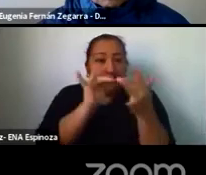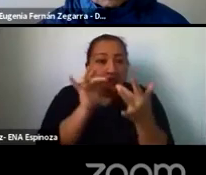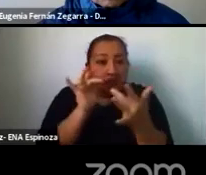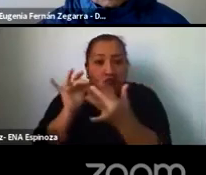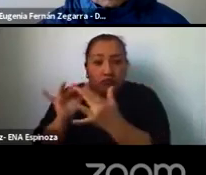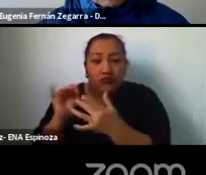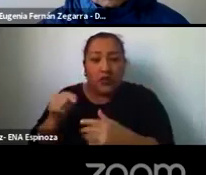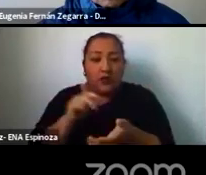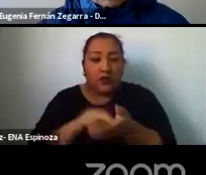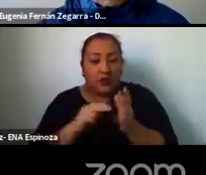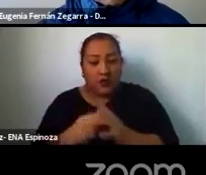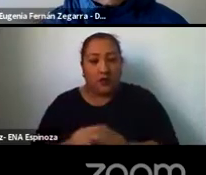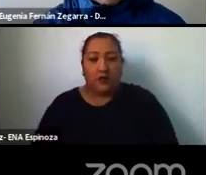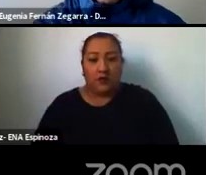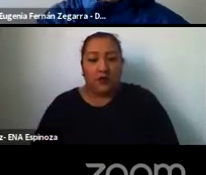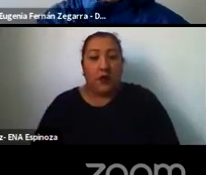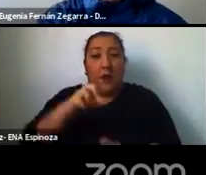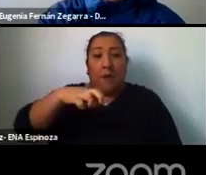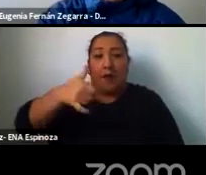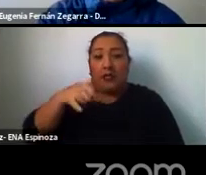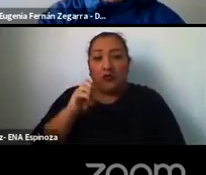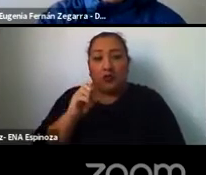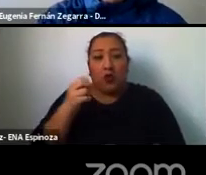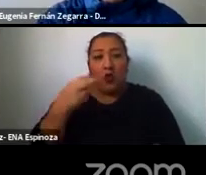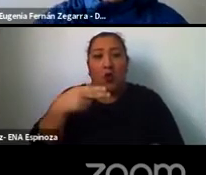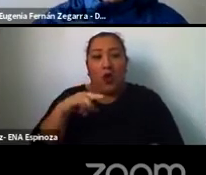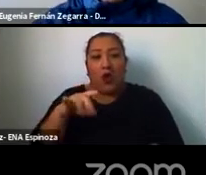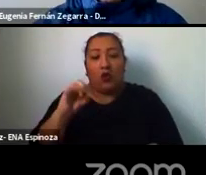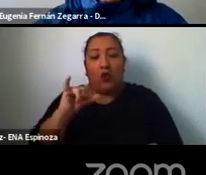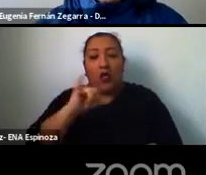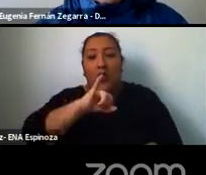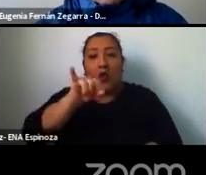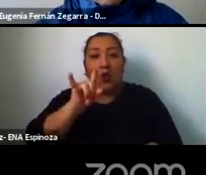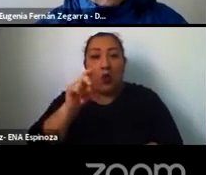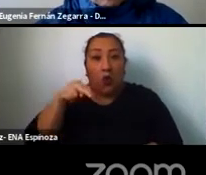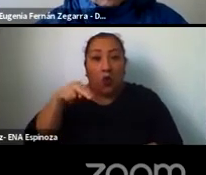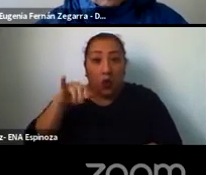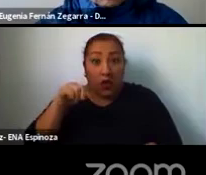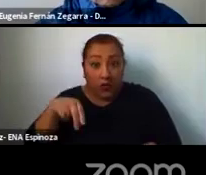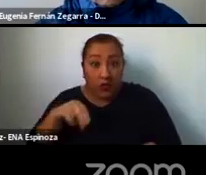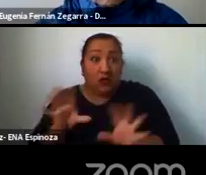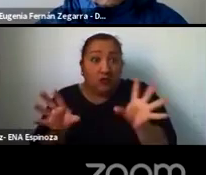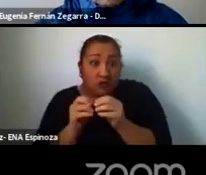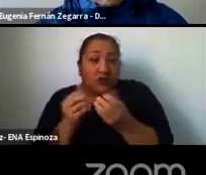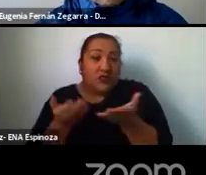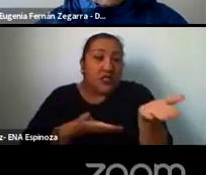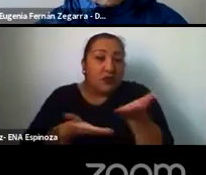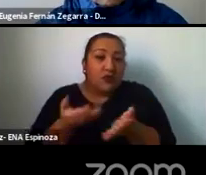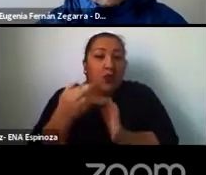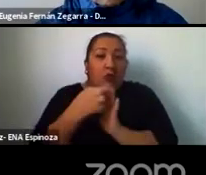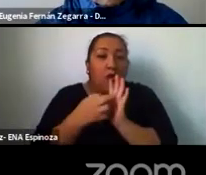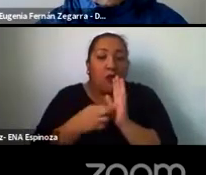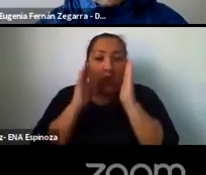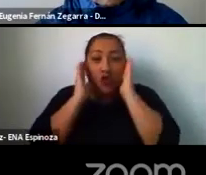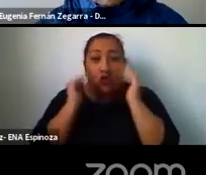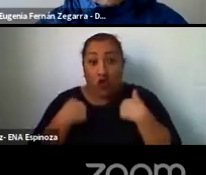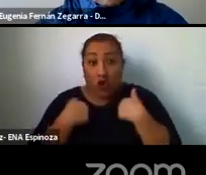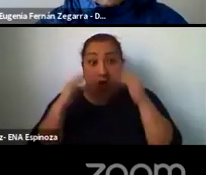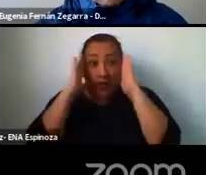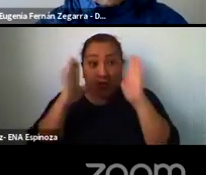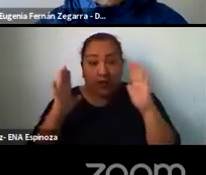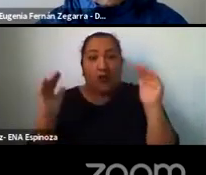esto significa Pasco, Huánuco y Junín, el servicio, el programa Yo Atiendo en Casa. Hemos